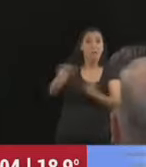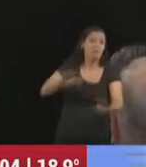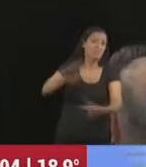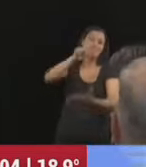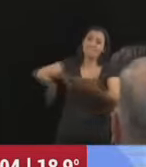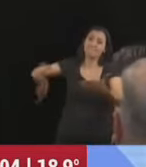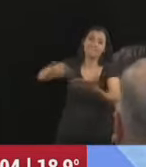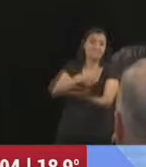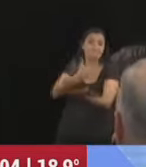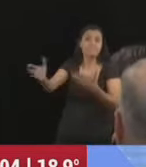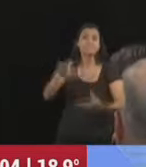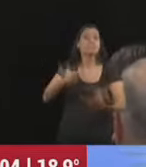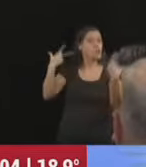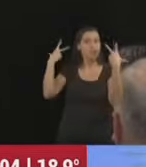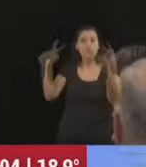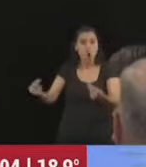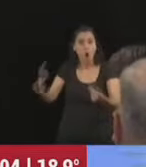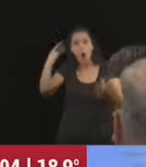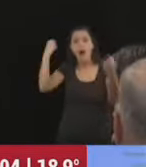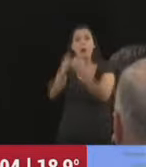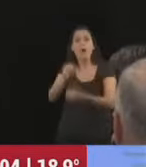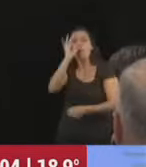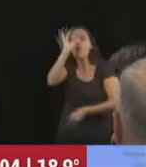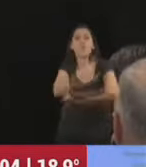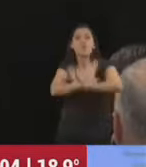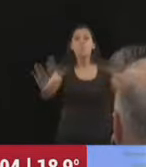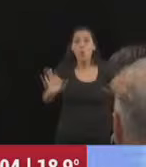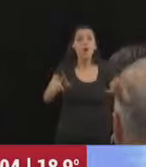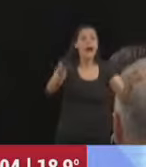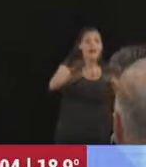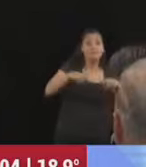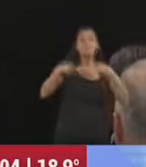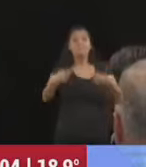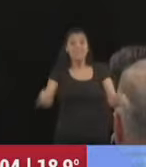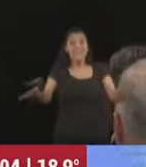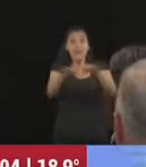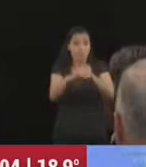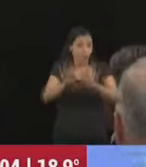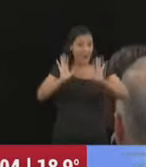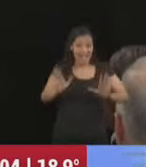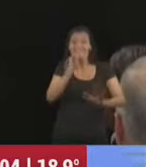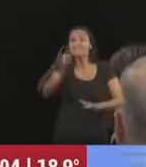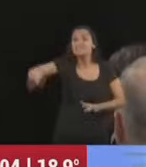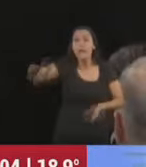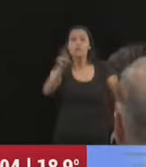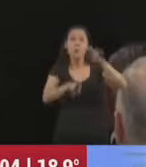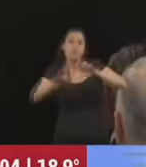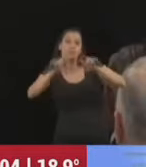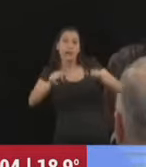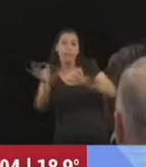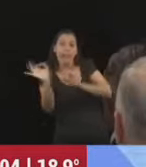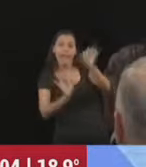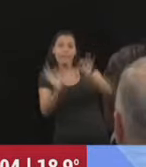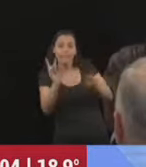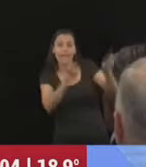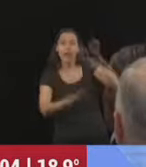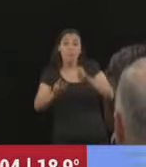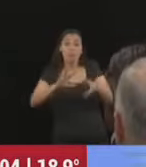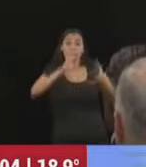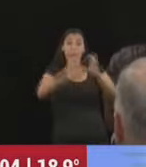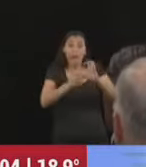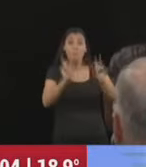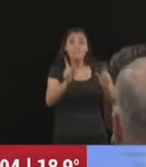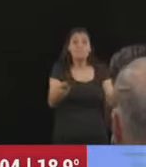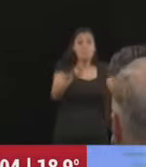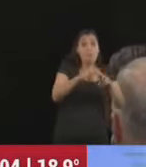el presidente Javier Milei. Creo que como presidente es la primera vez que va. Y dialogar con él, y si le ratificó estas medidas que el campo espera